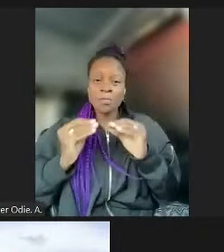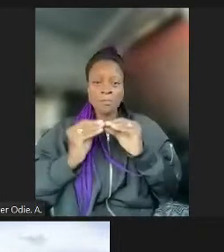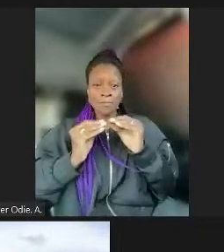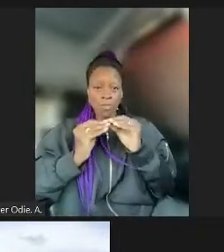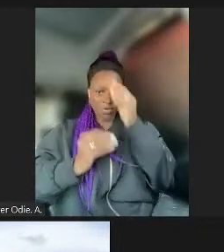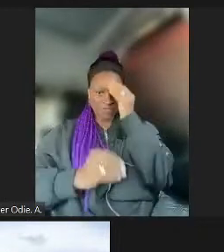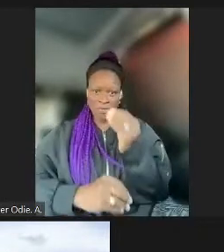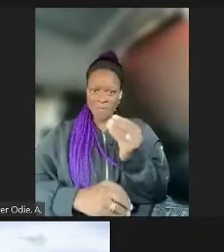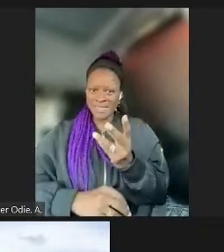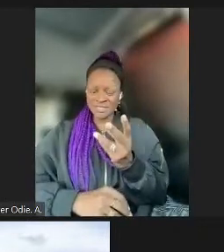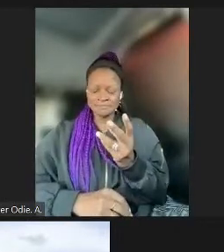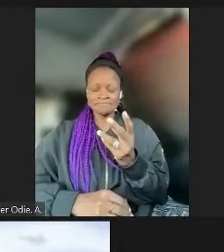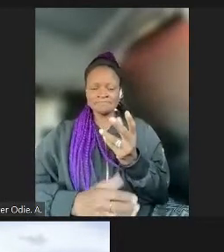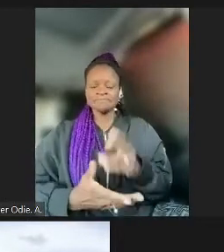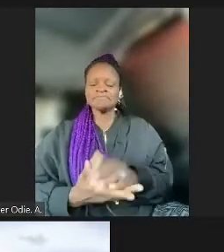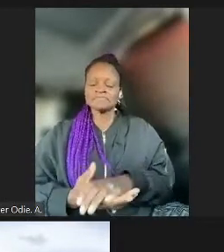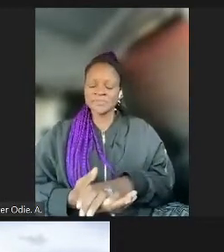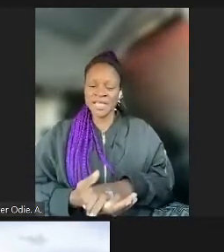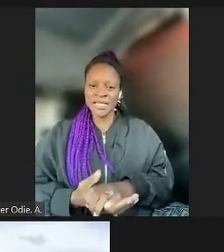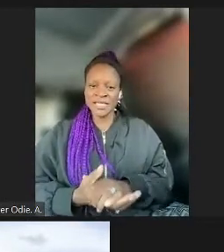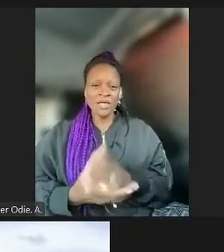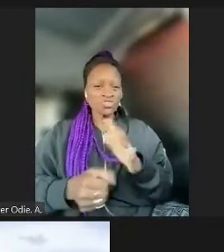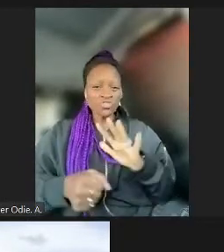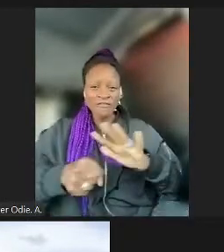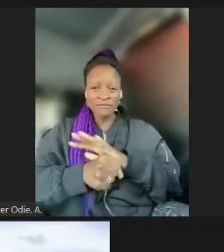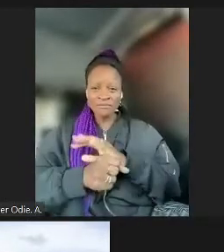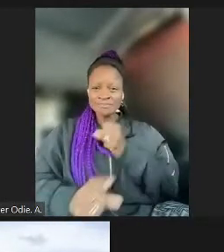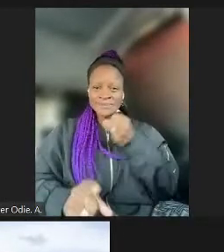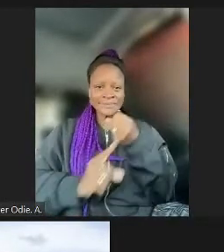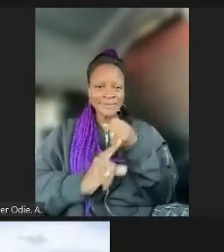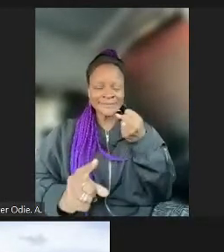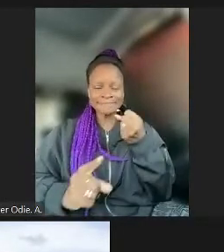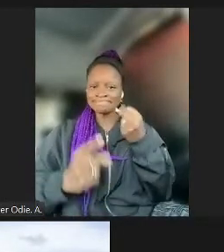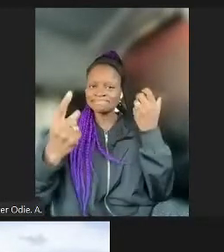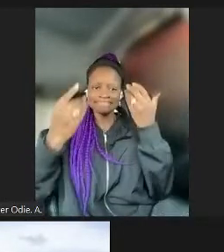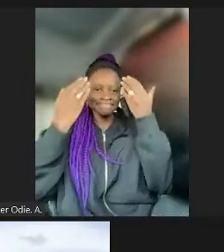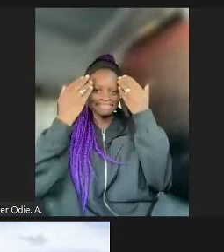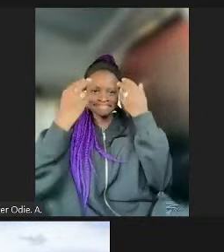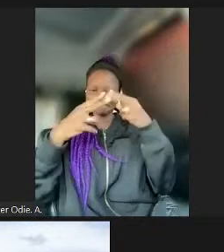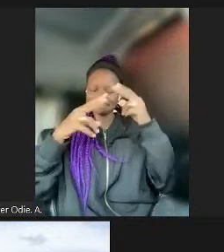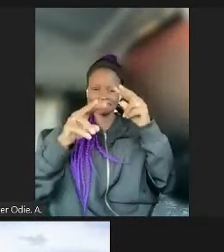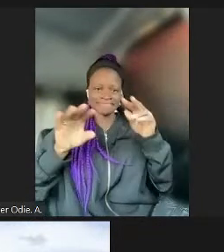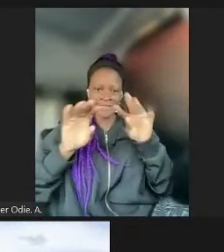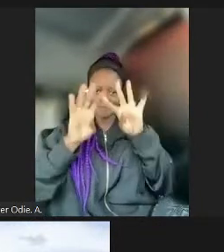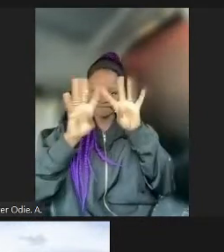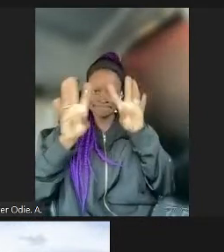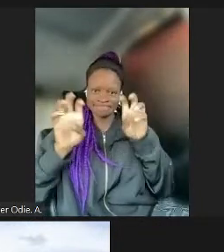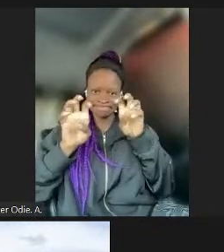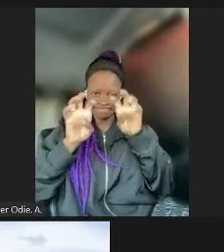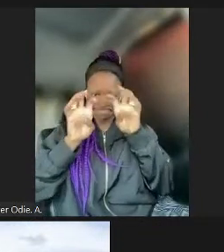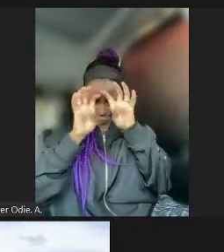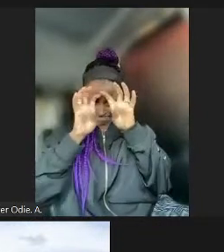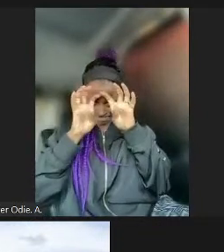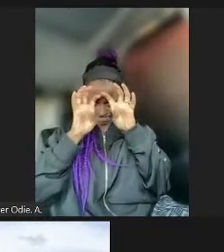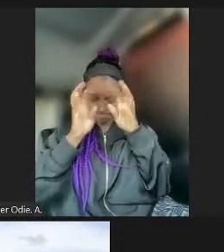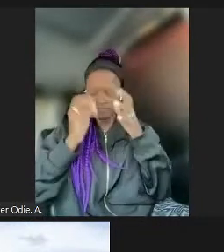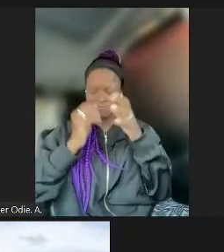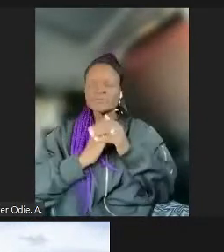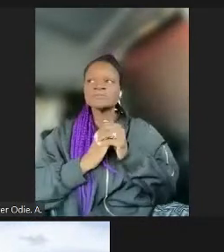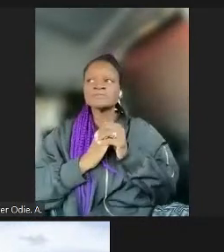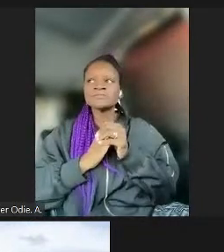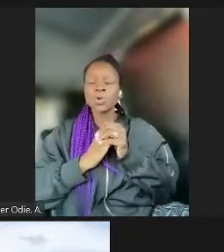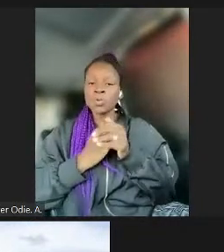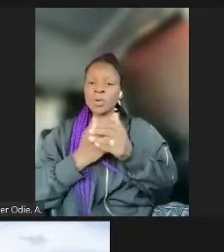la verdad es que estamos esperando más información, no estamos seguros qué impacto va a ser, y les vamos a dejar saber en lo que recibamos